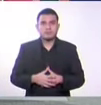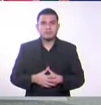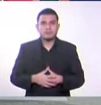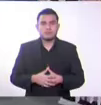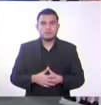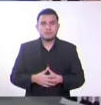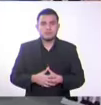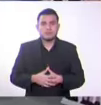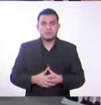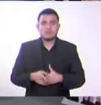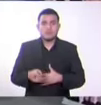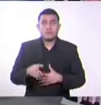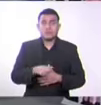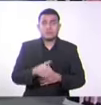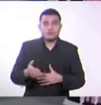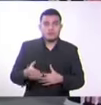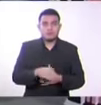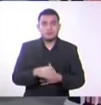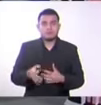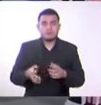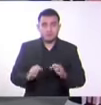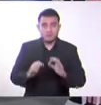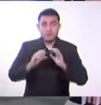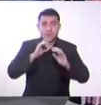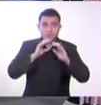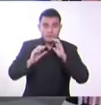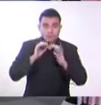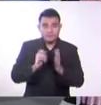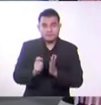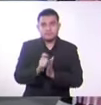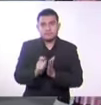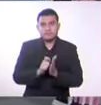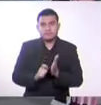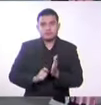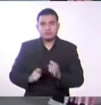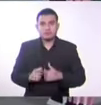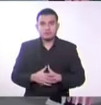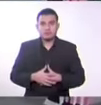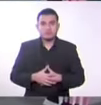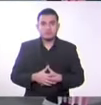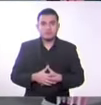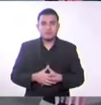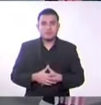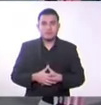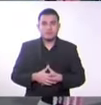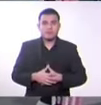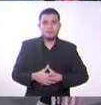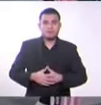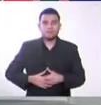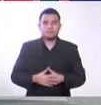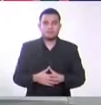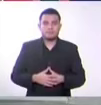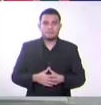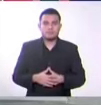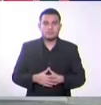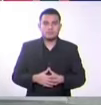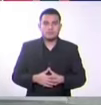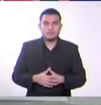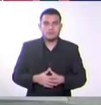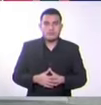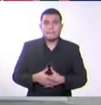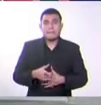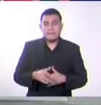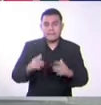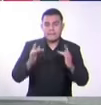utiliza una forma de comunicación escrita. Exactamente. Muy bien. Dime. ¿Y esto y el